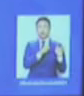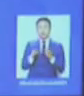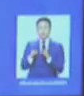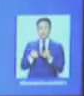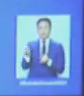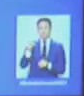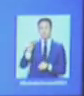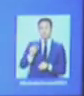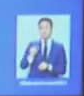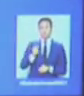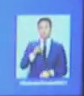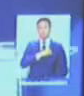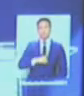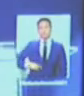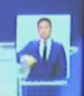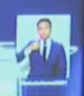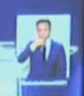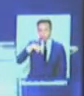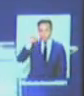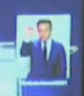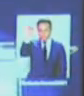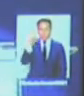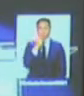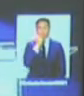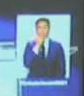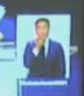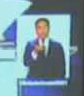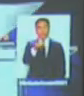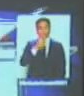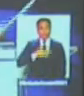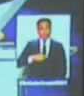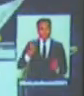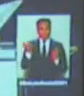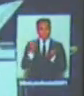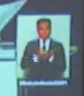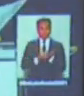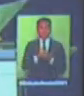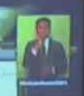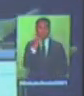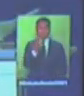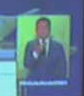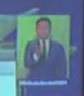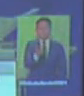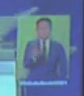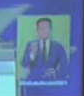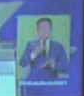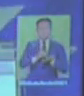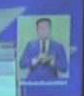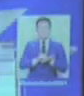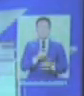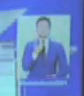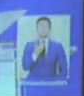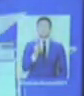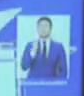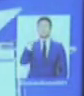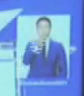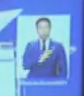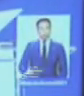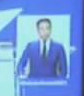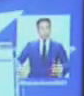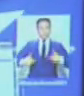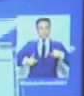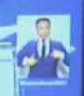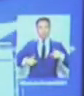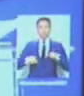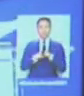dar validez a la acusación constitucional. Hay 24 votos de la oposición que estarían asegurados. Sin embargo, hay